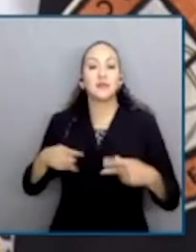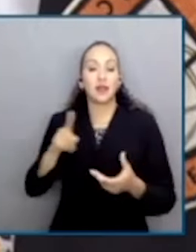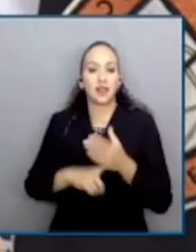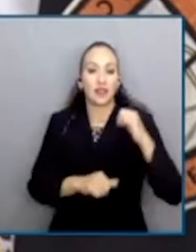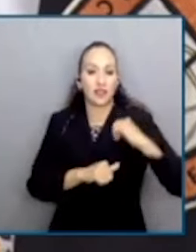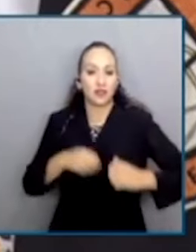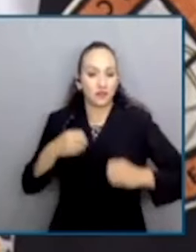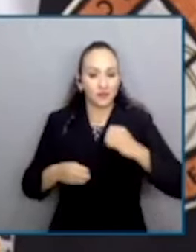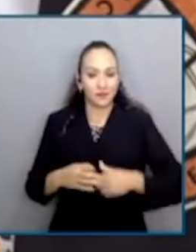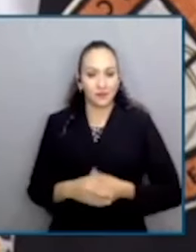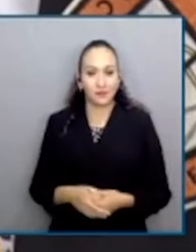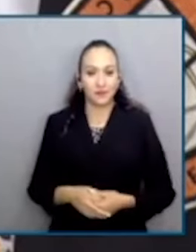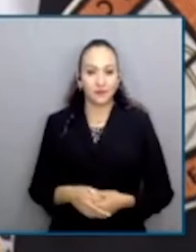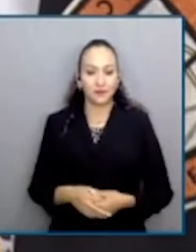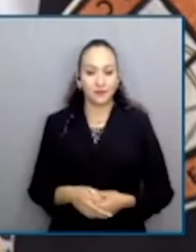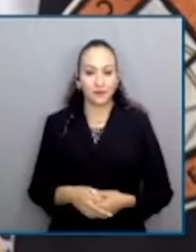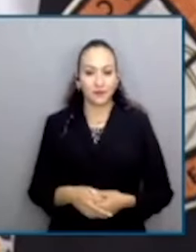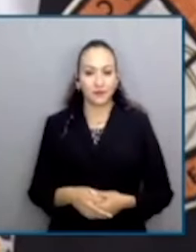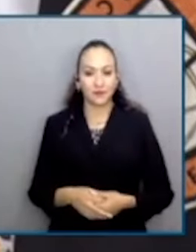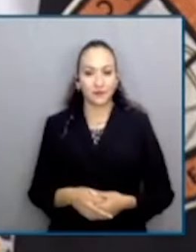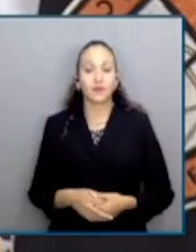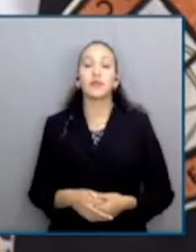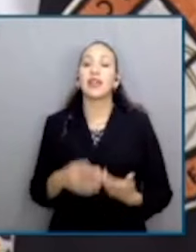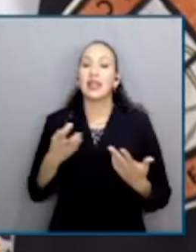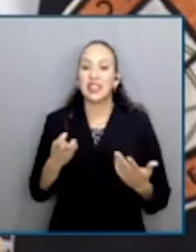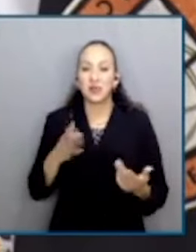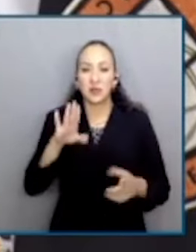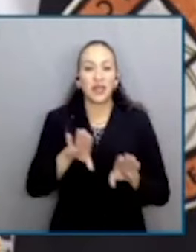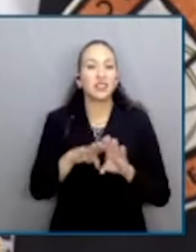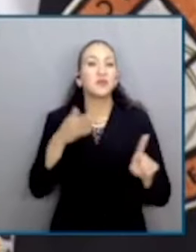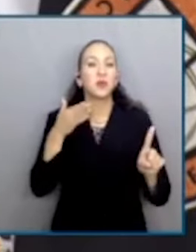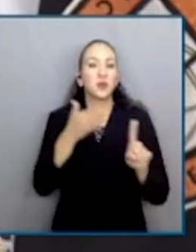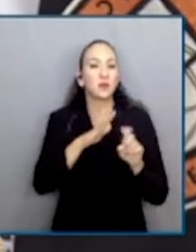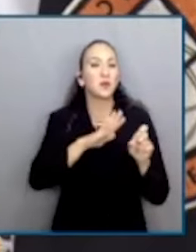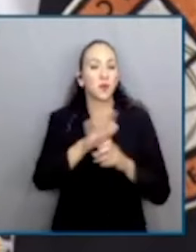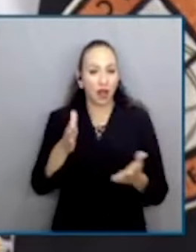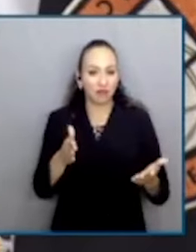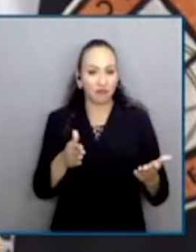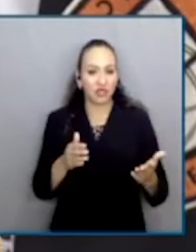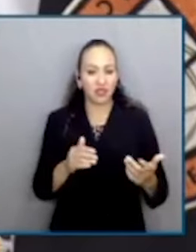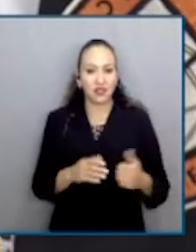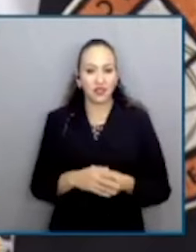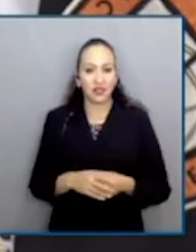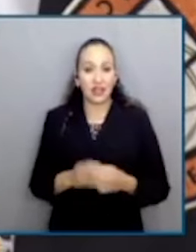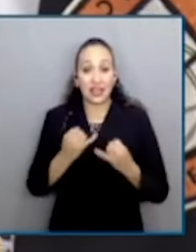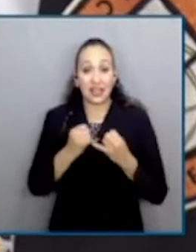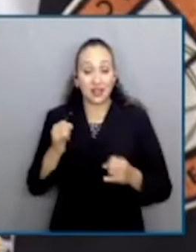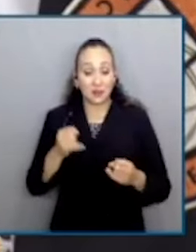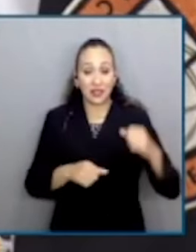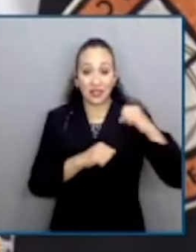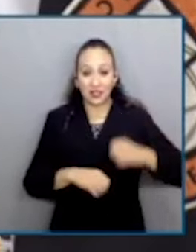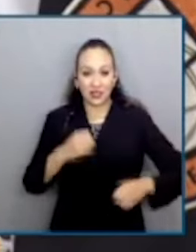Federación. Busca terminar con la independencia del Poder Judicial de